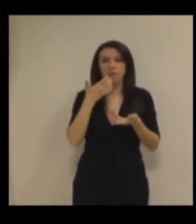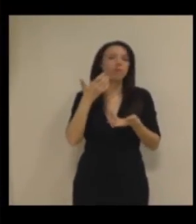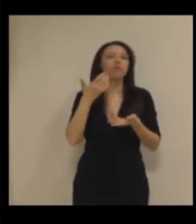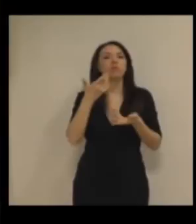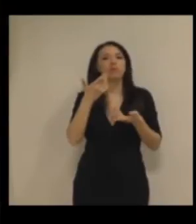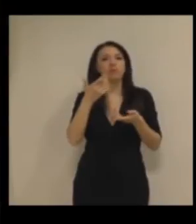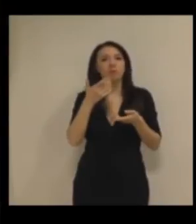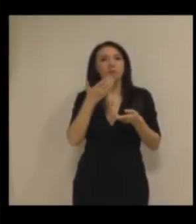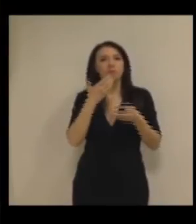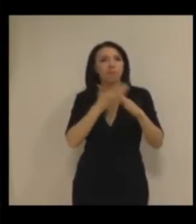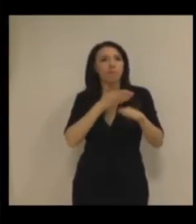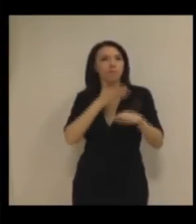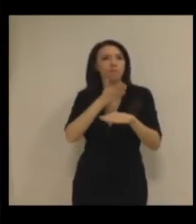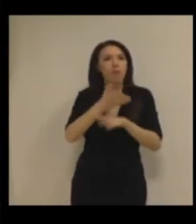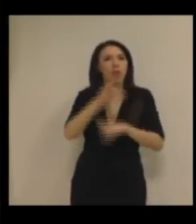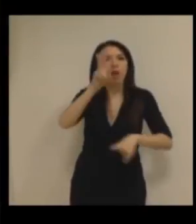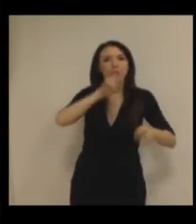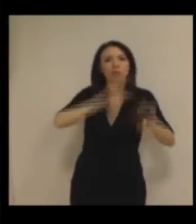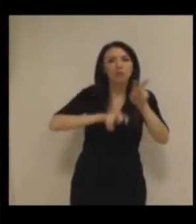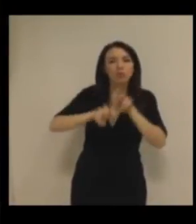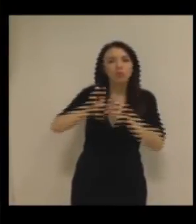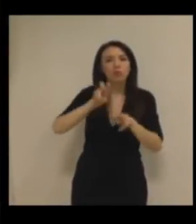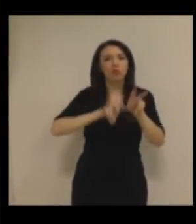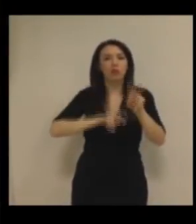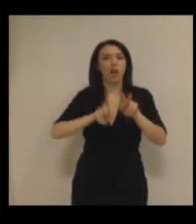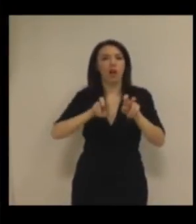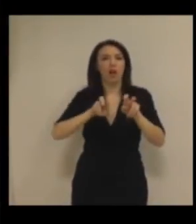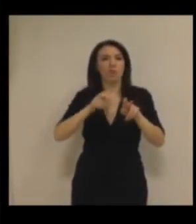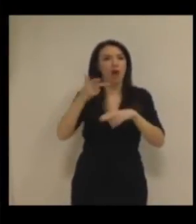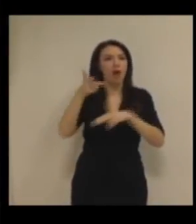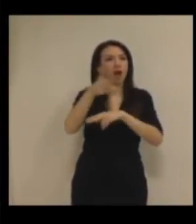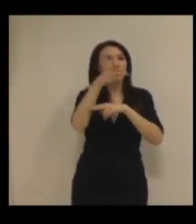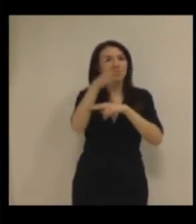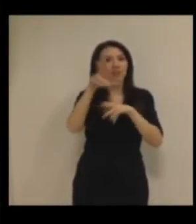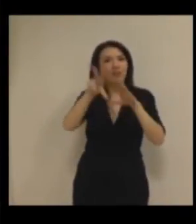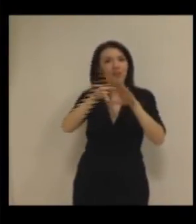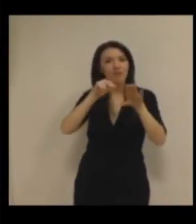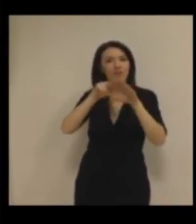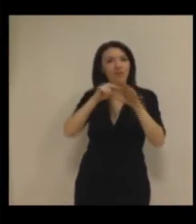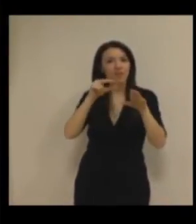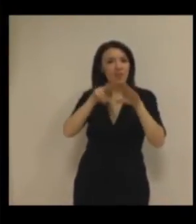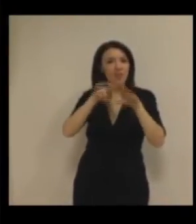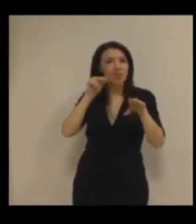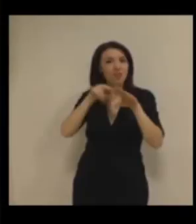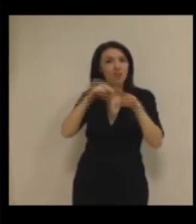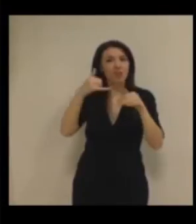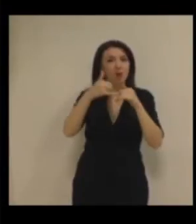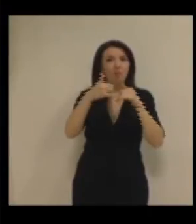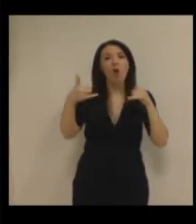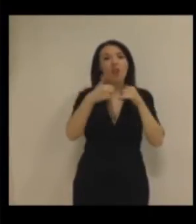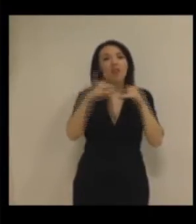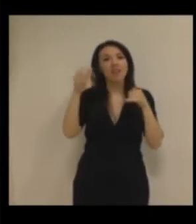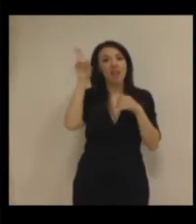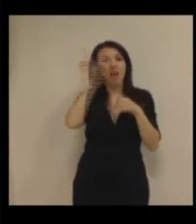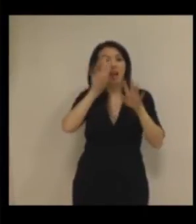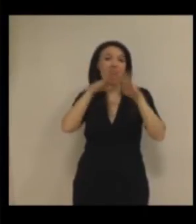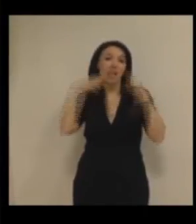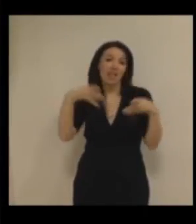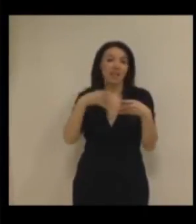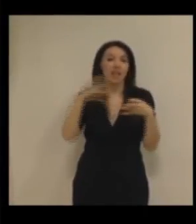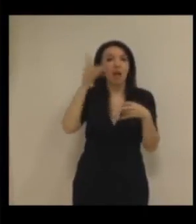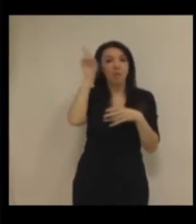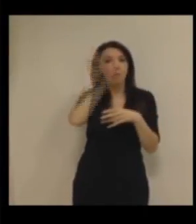tocado las puertas para buscar locaciones para grabar el vídeo. Línea Madrid ahí nos ofreció